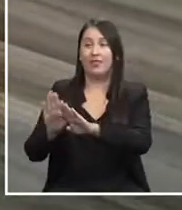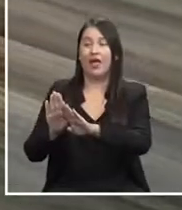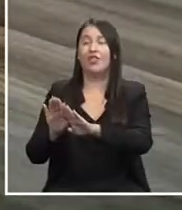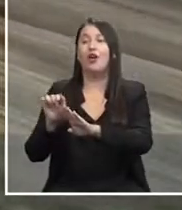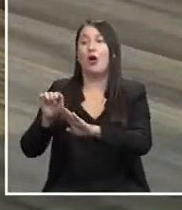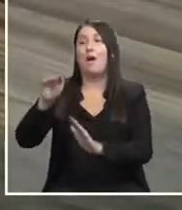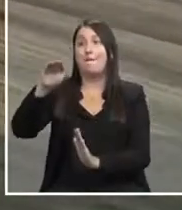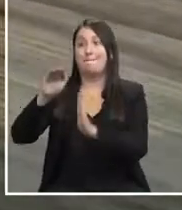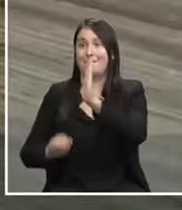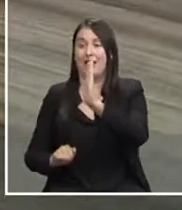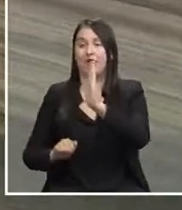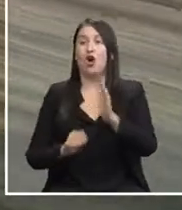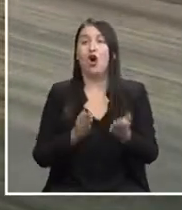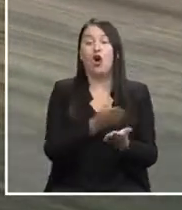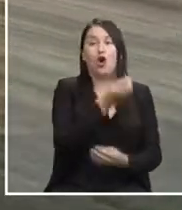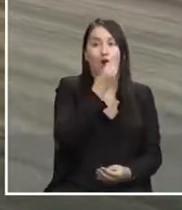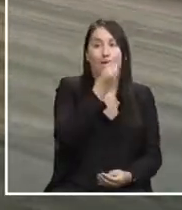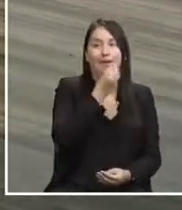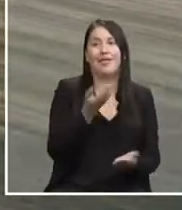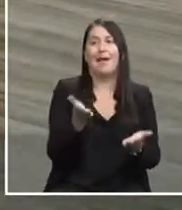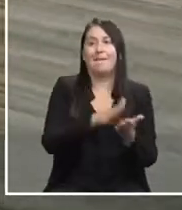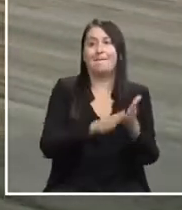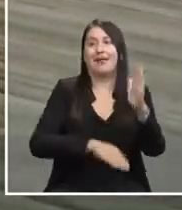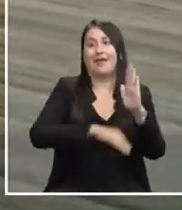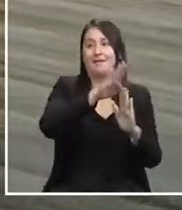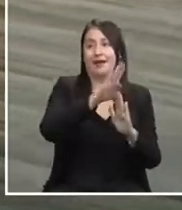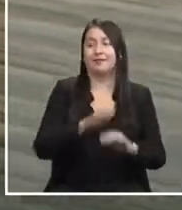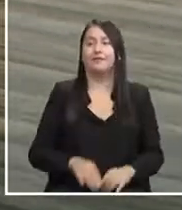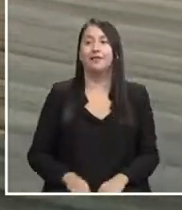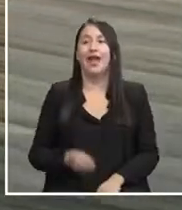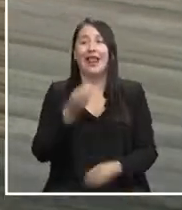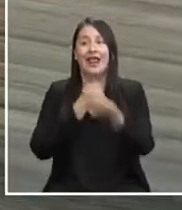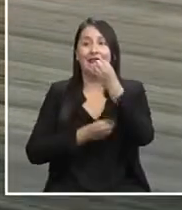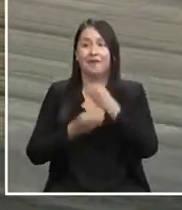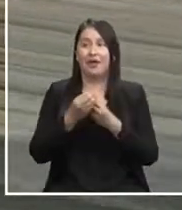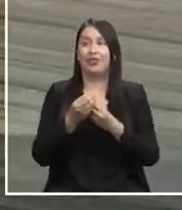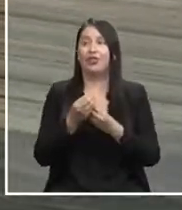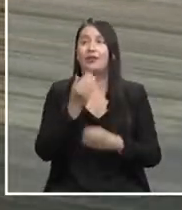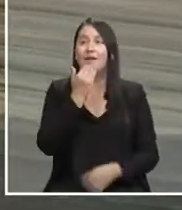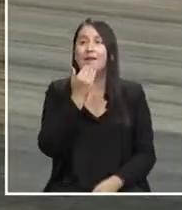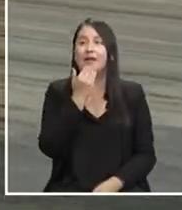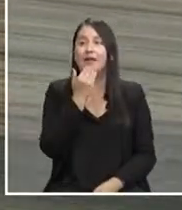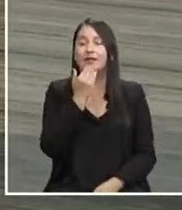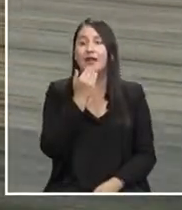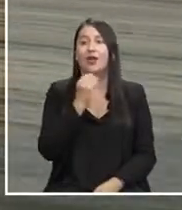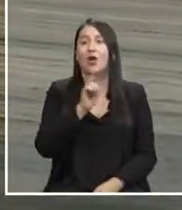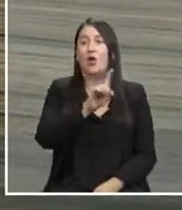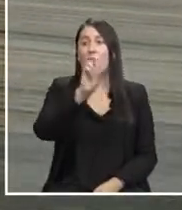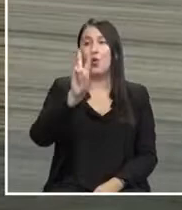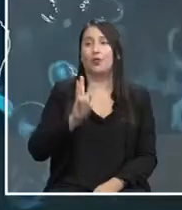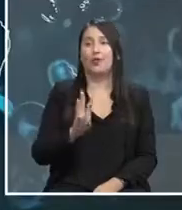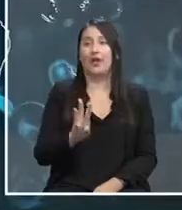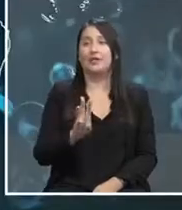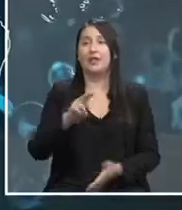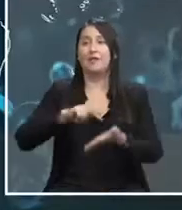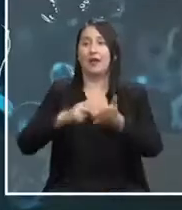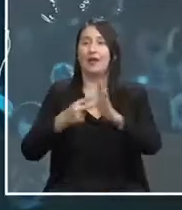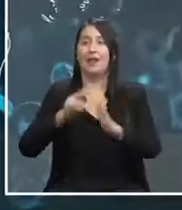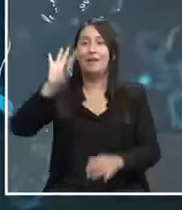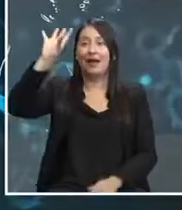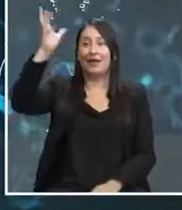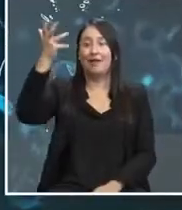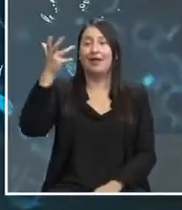también el mayor impulsor de la degradación ambiental. Contribuye a un tercio del problema climático y alrededor del